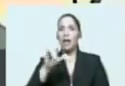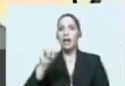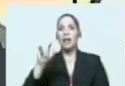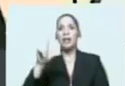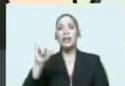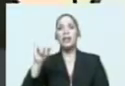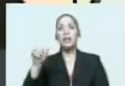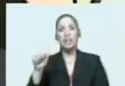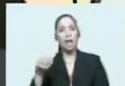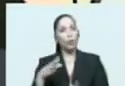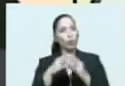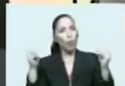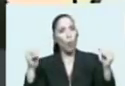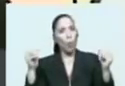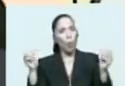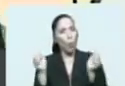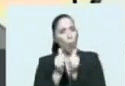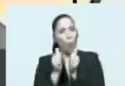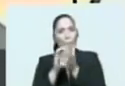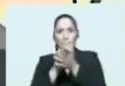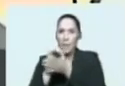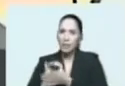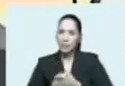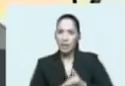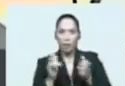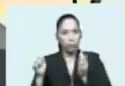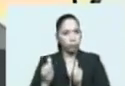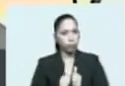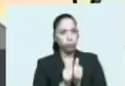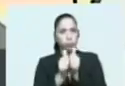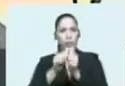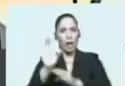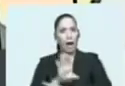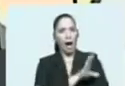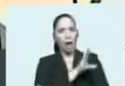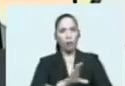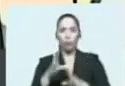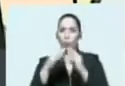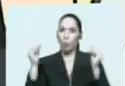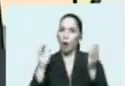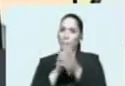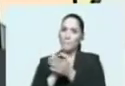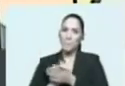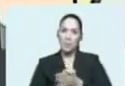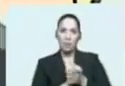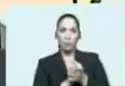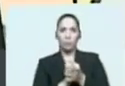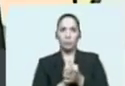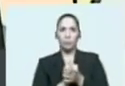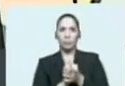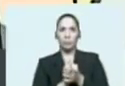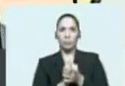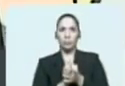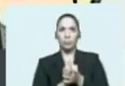compañeros que han acompañado y acompañarán el canto y todos los compañeros caídos